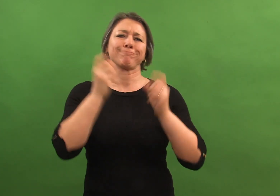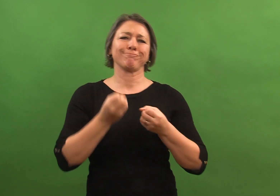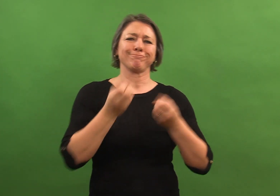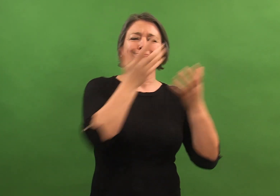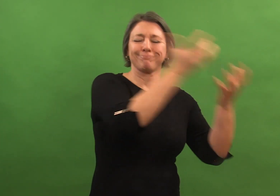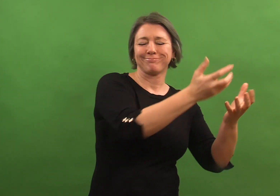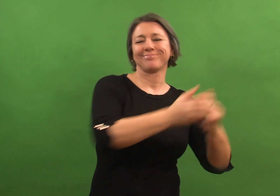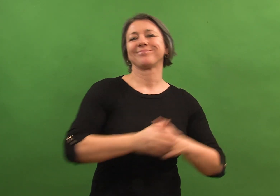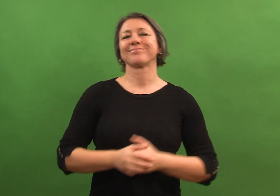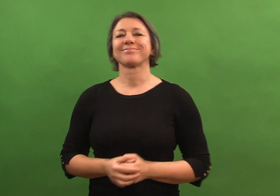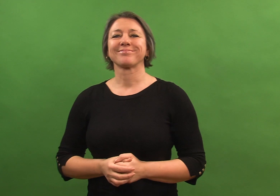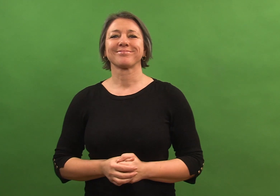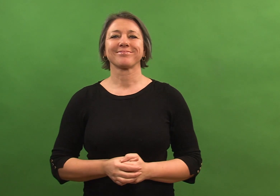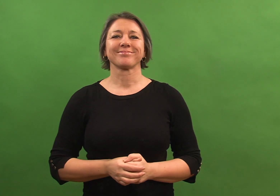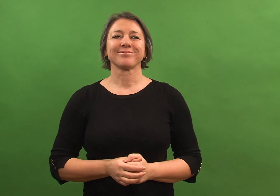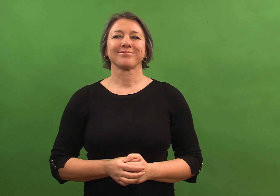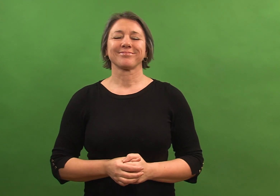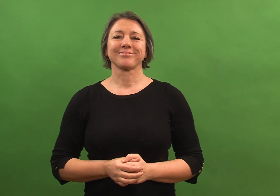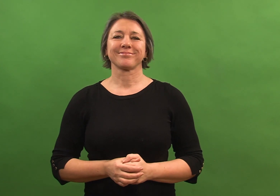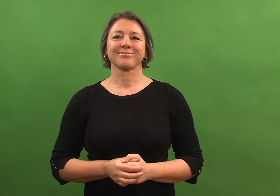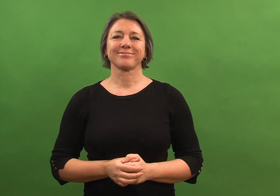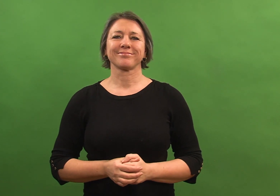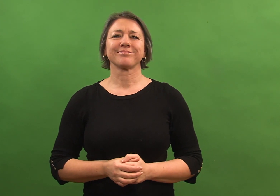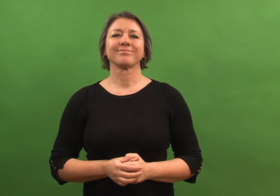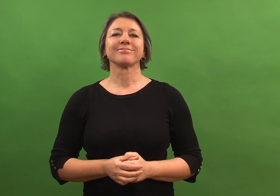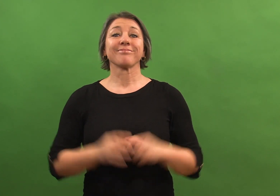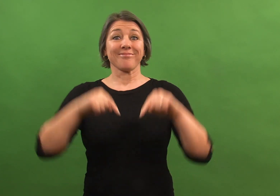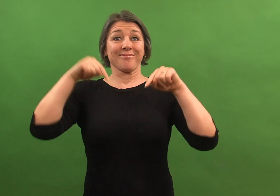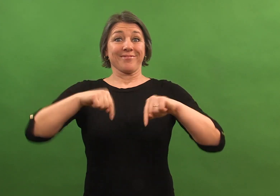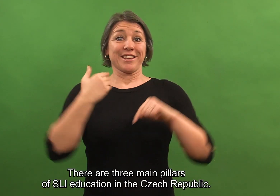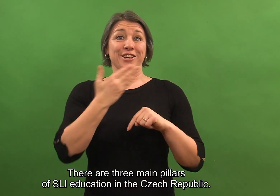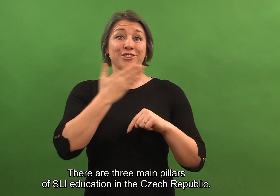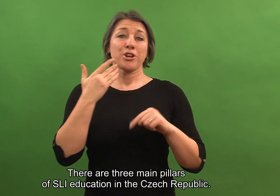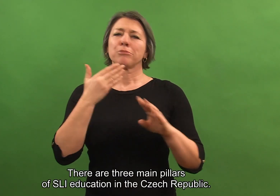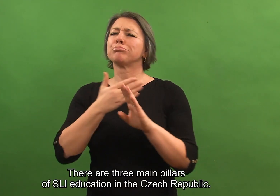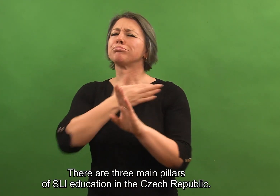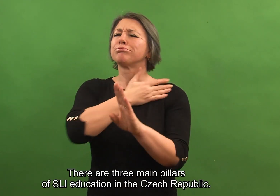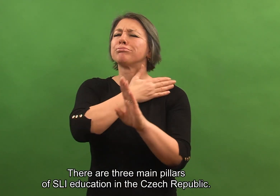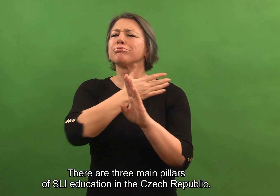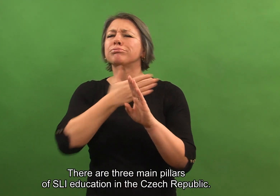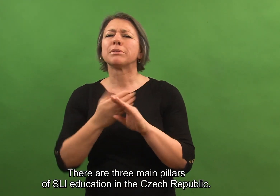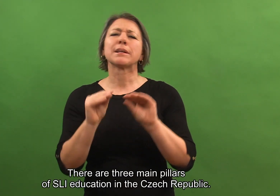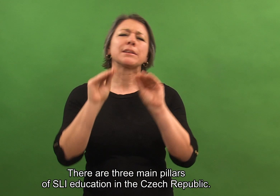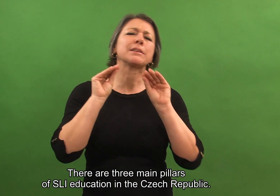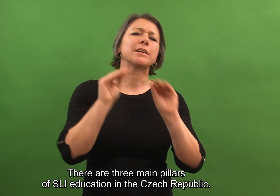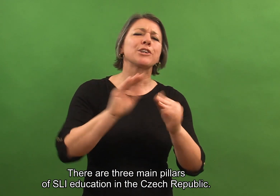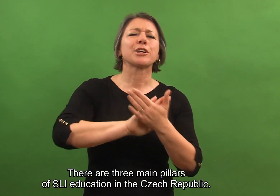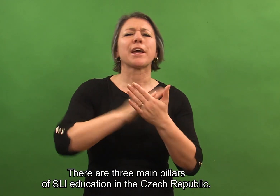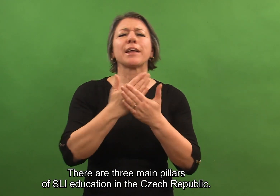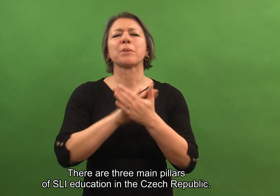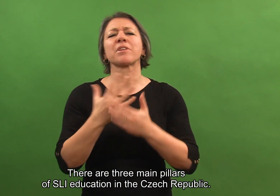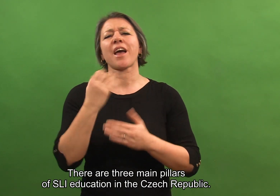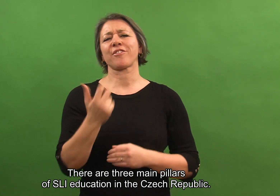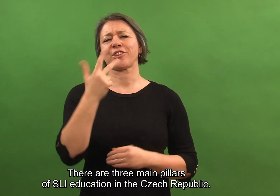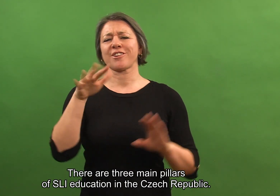DVDs y videos en línea sobre donde se hablaba acerca de la educación de intérpretes de lengua de señas en la República